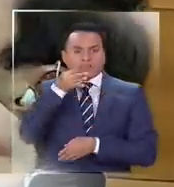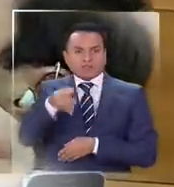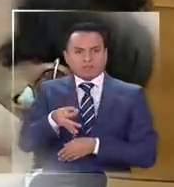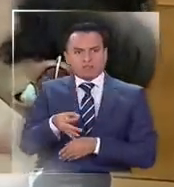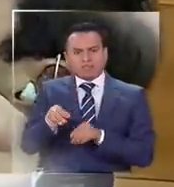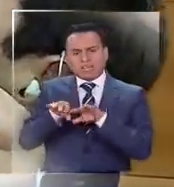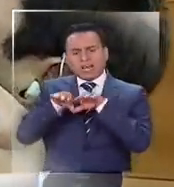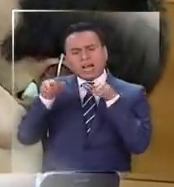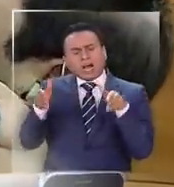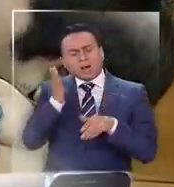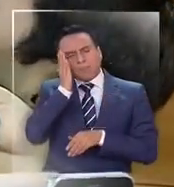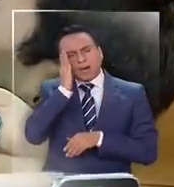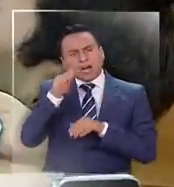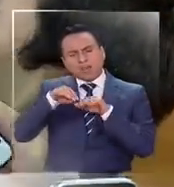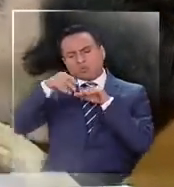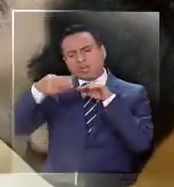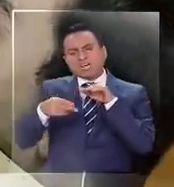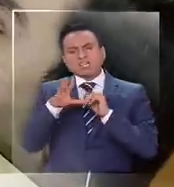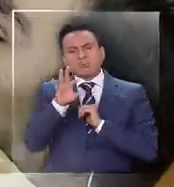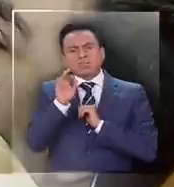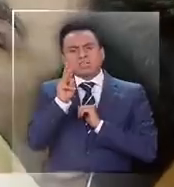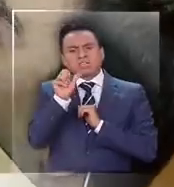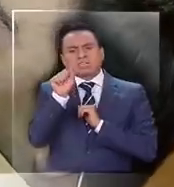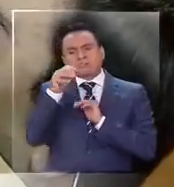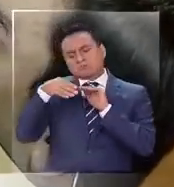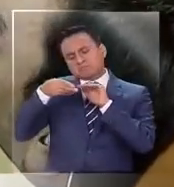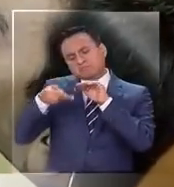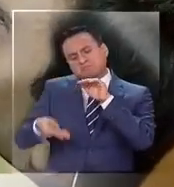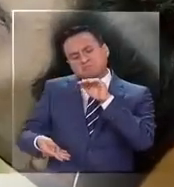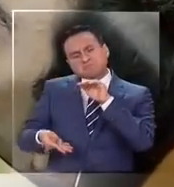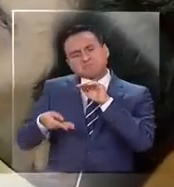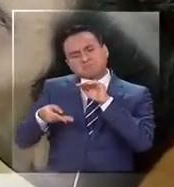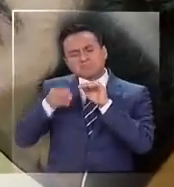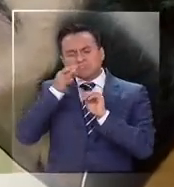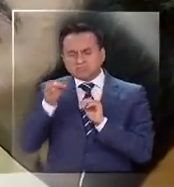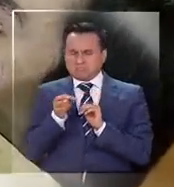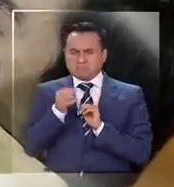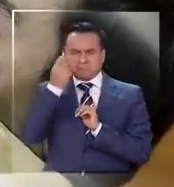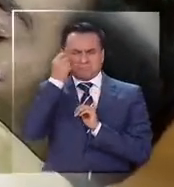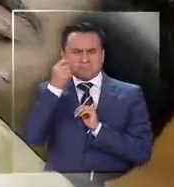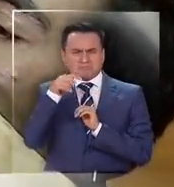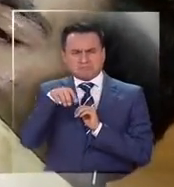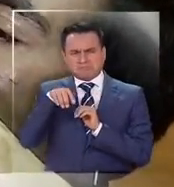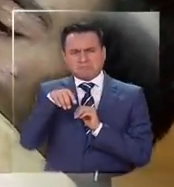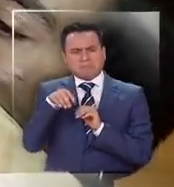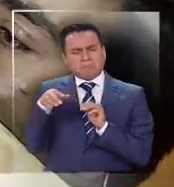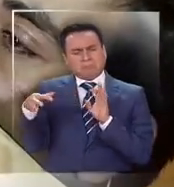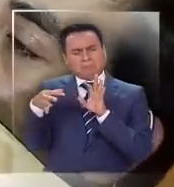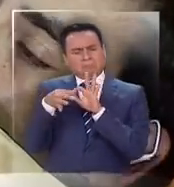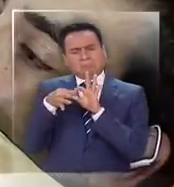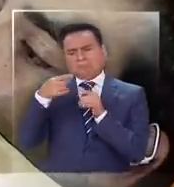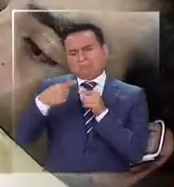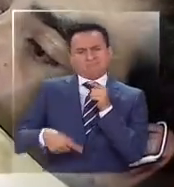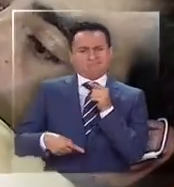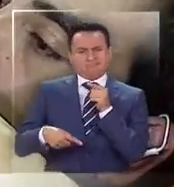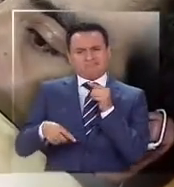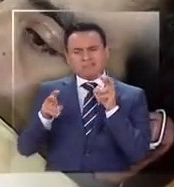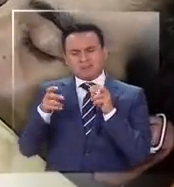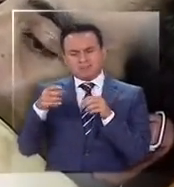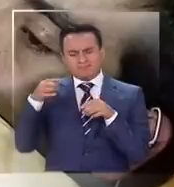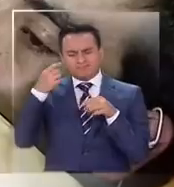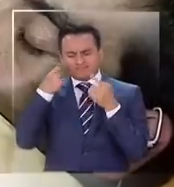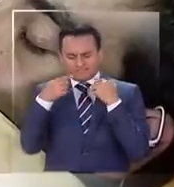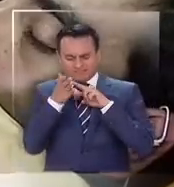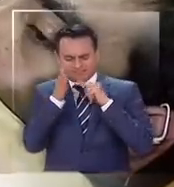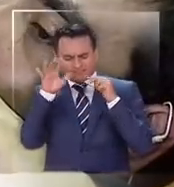cama tiene aproximadamente una altura de 50 a 60 centímetros, digamos, y a nuestro entender no son en ningún caso compatibles con las lesiones que fueron